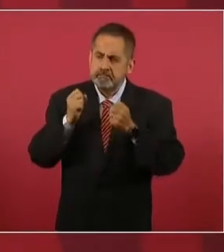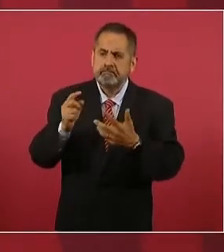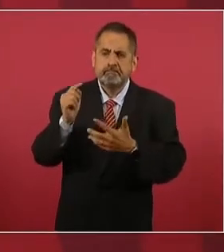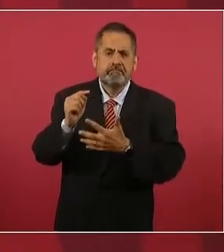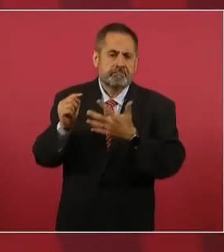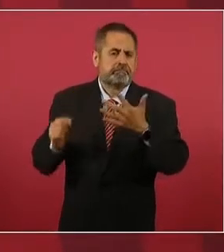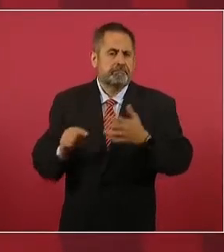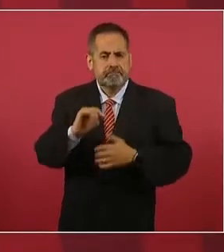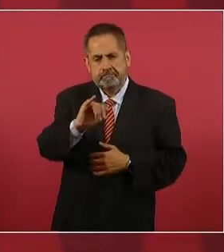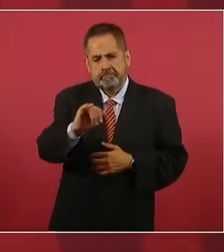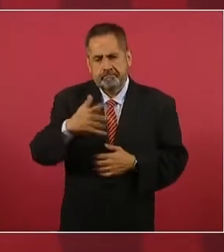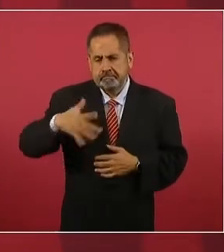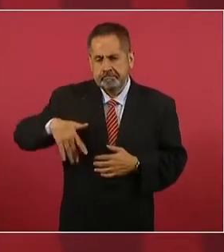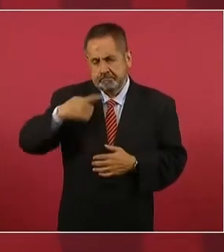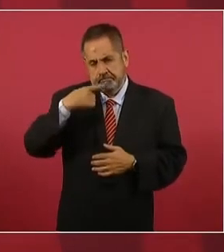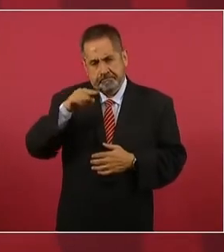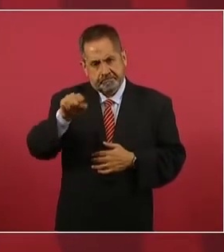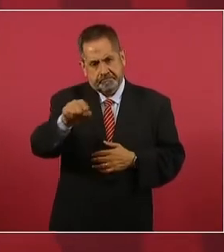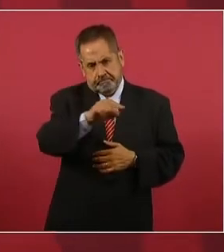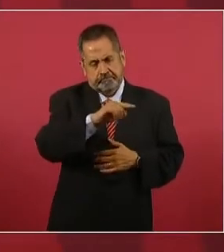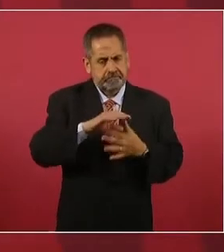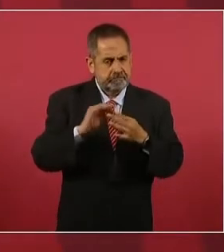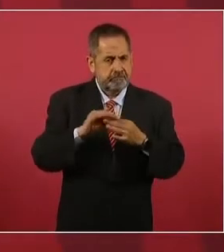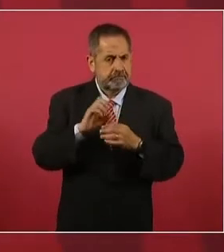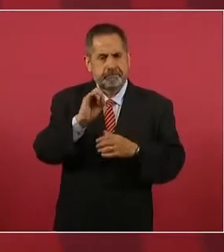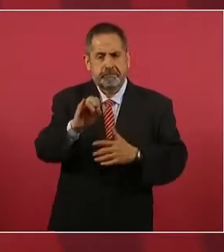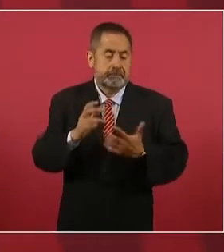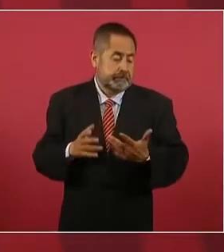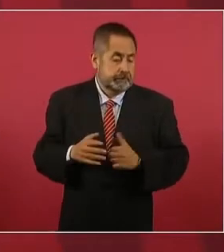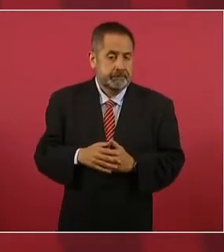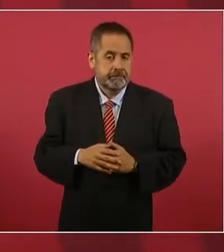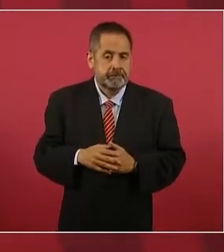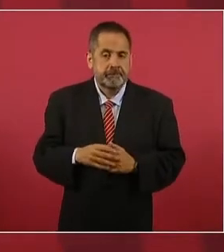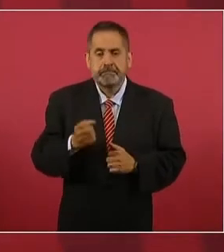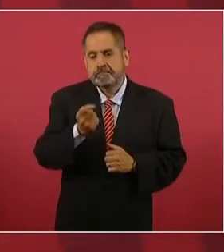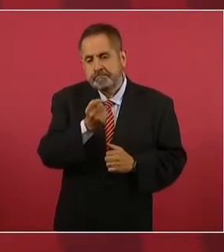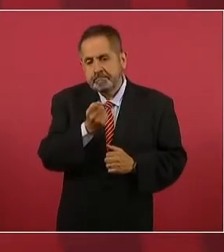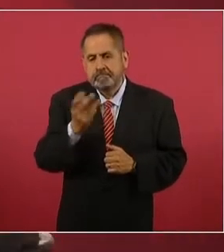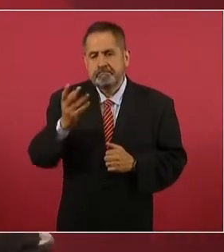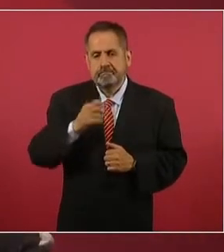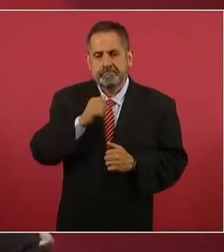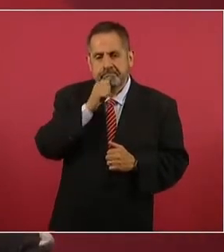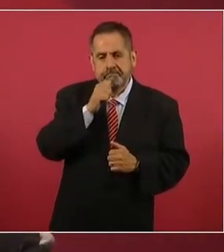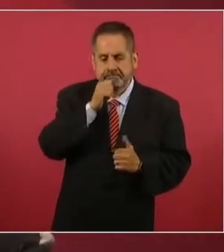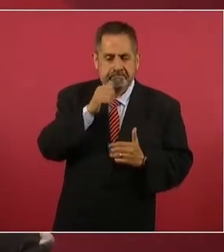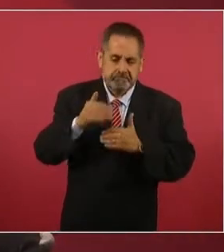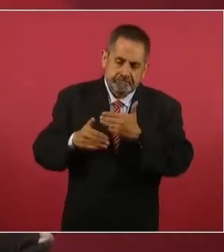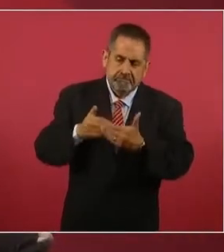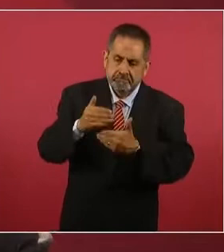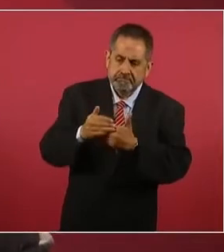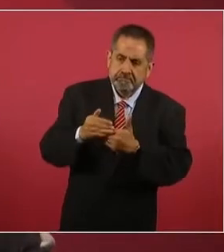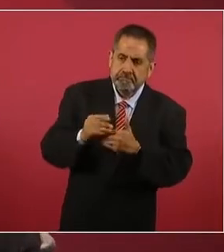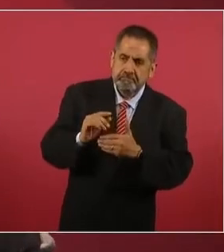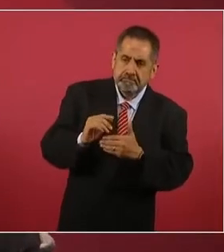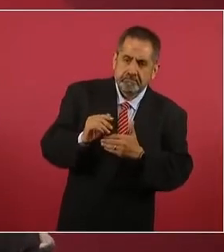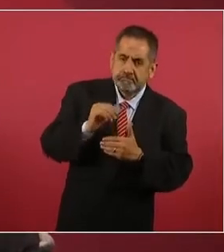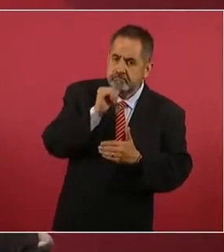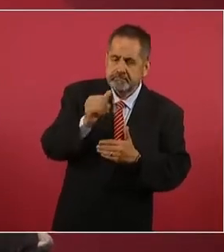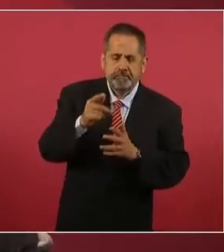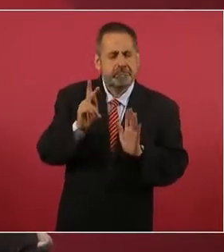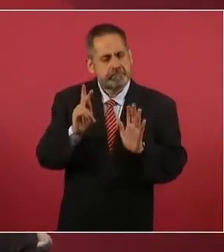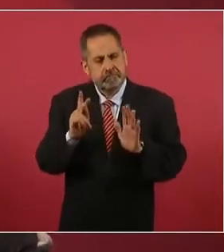que ya se mencionaron, todas ellas, y que desde luego no han tenido el desarrollo completo. Por ejemplo,